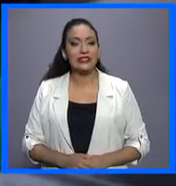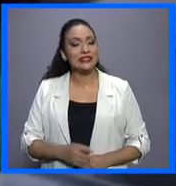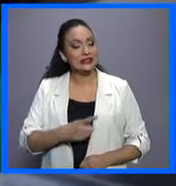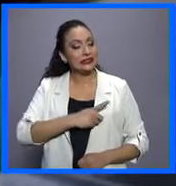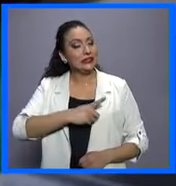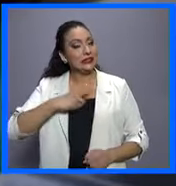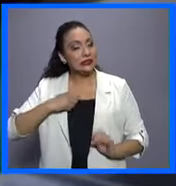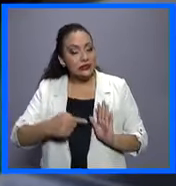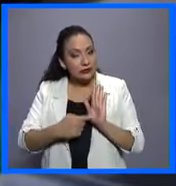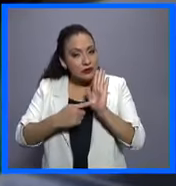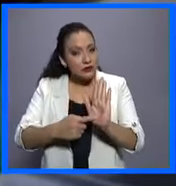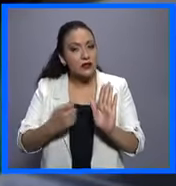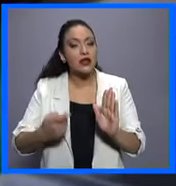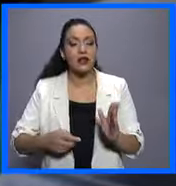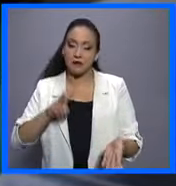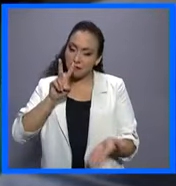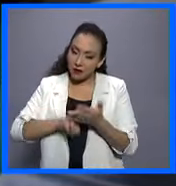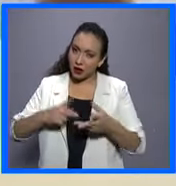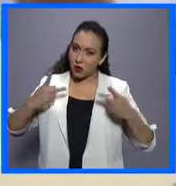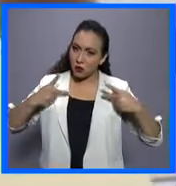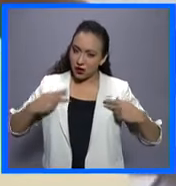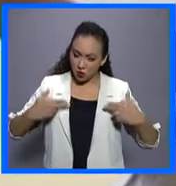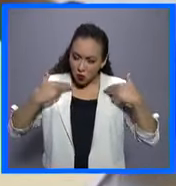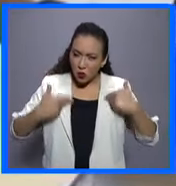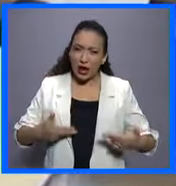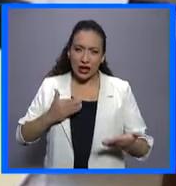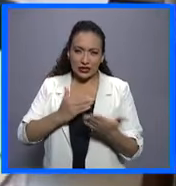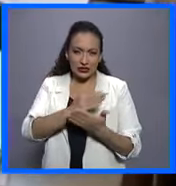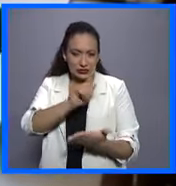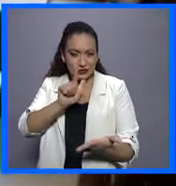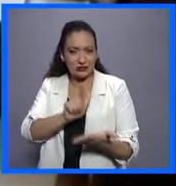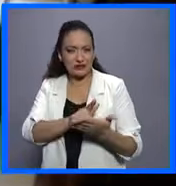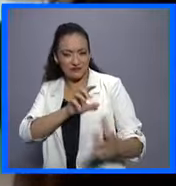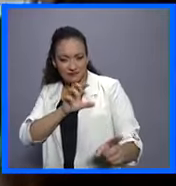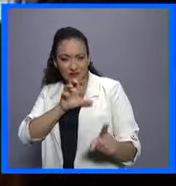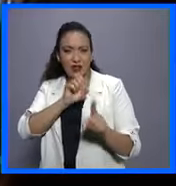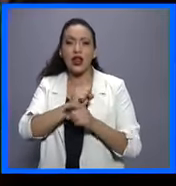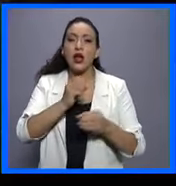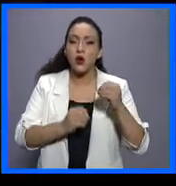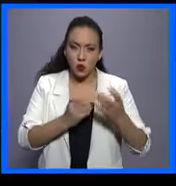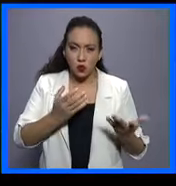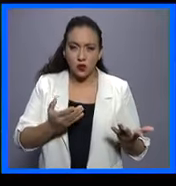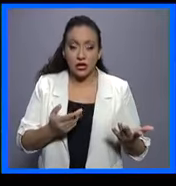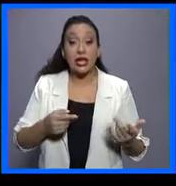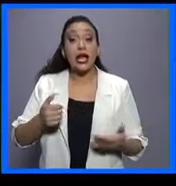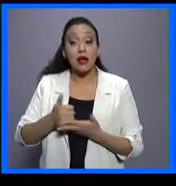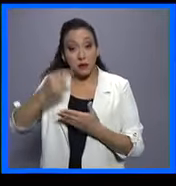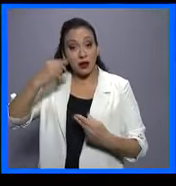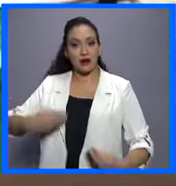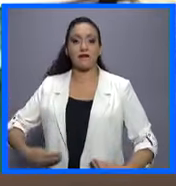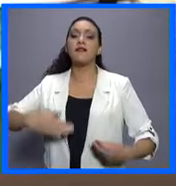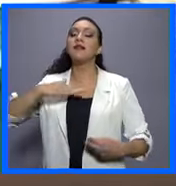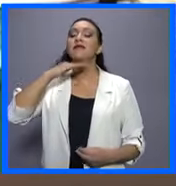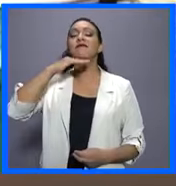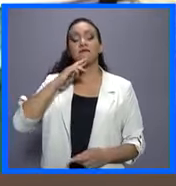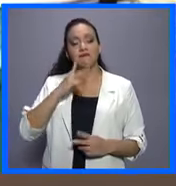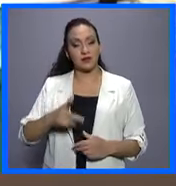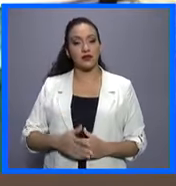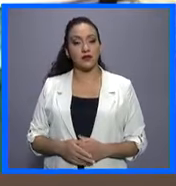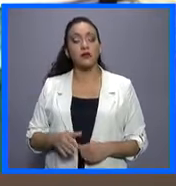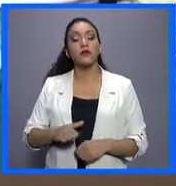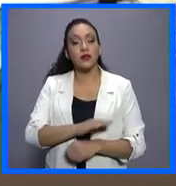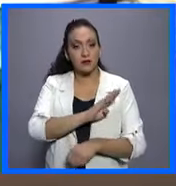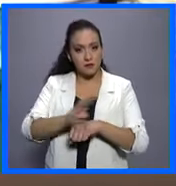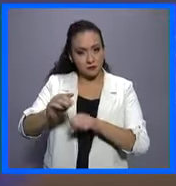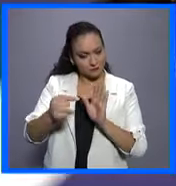como una expresión más humana del Estado de Derecho y como refugio firme de la dignidad de las personas, al destacar los beneficios